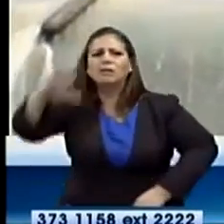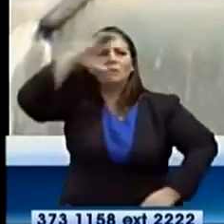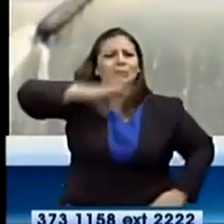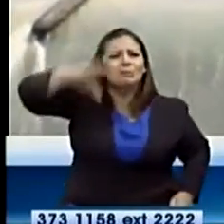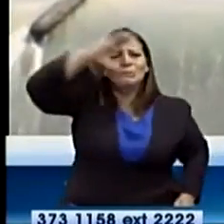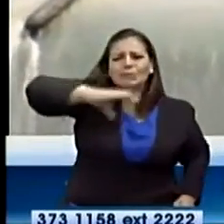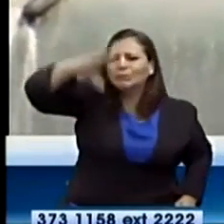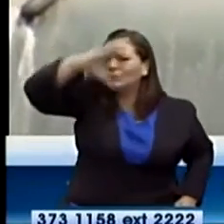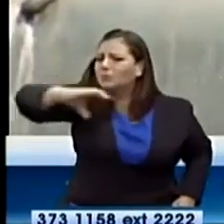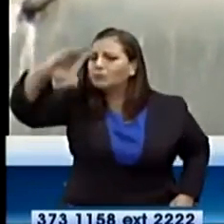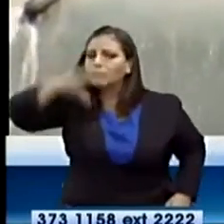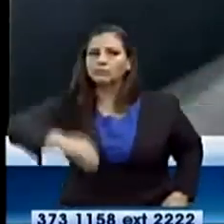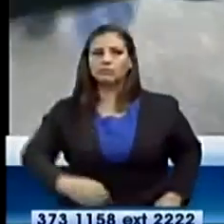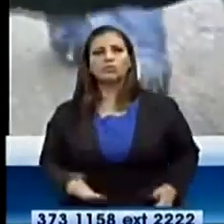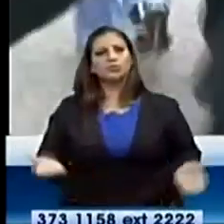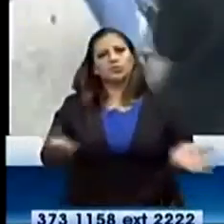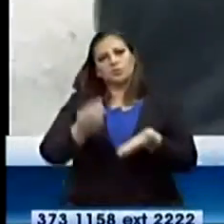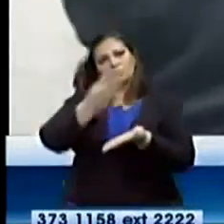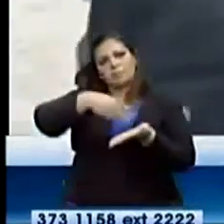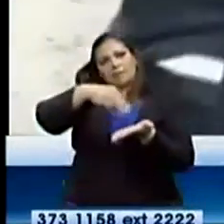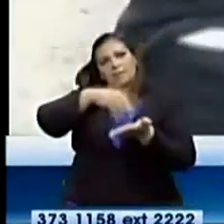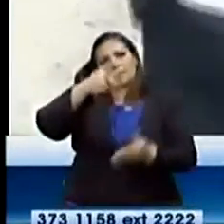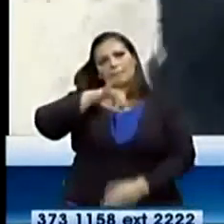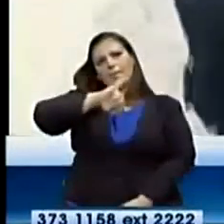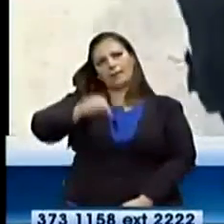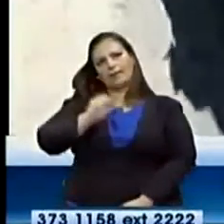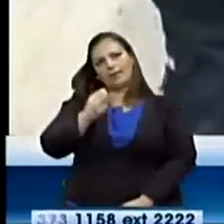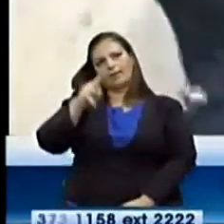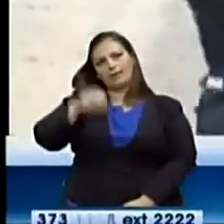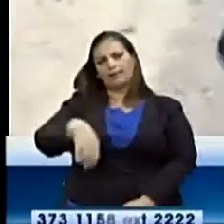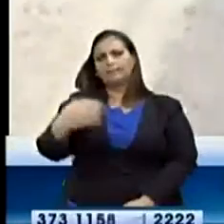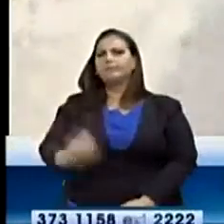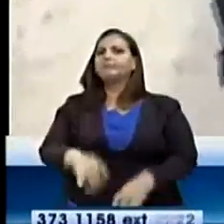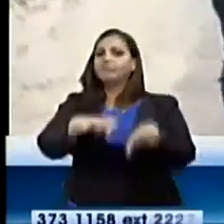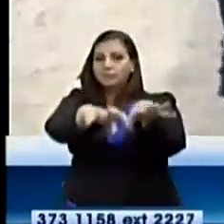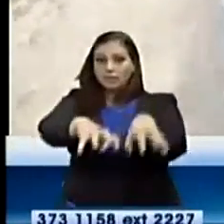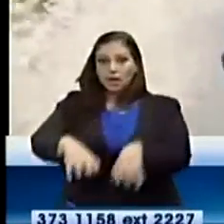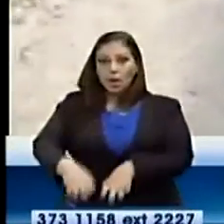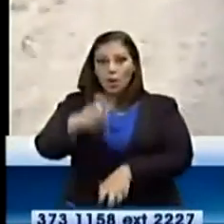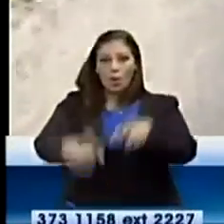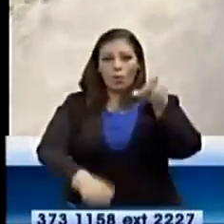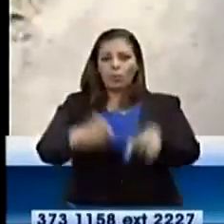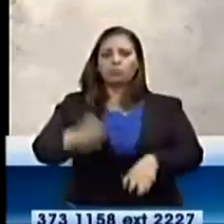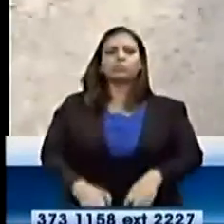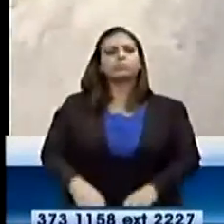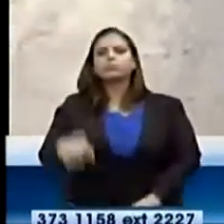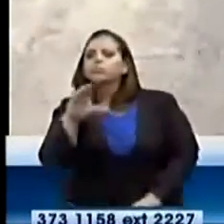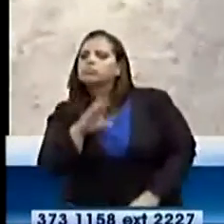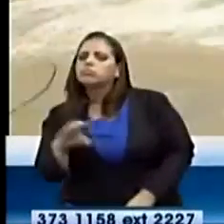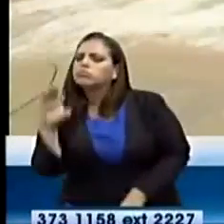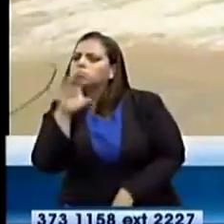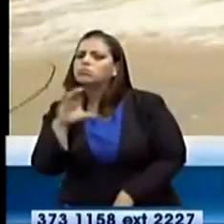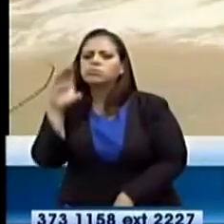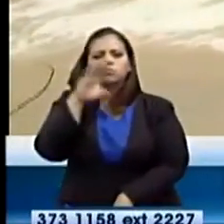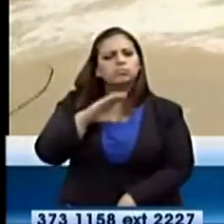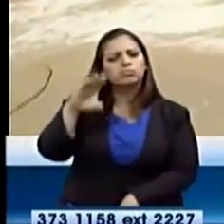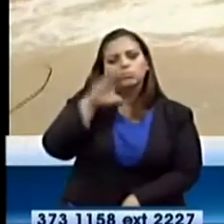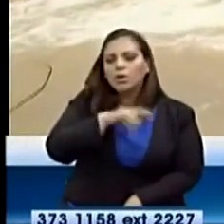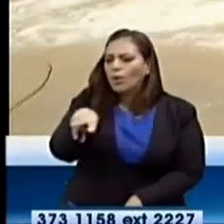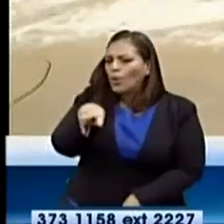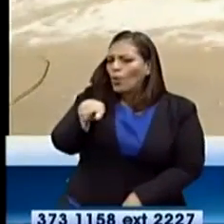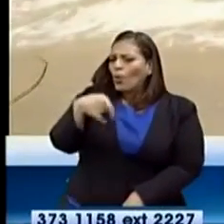la represa de Paján en Manabí. El cadáver fue encontrado por unos agricultores en el sitio de la puente de la parroquia Camposano